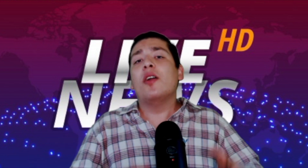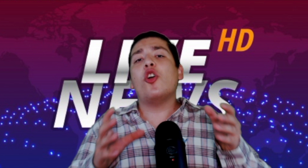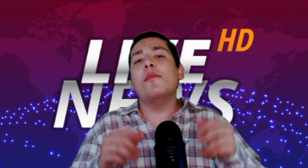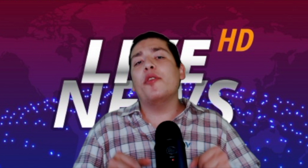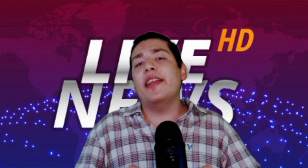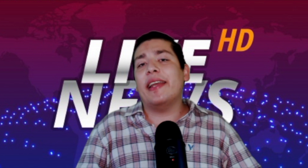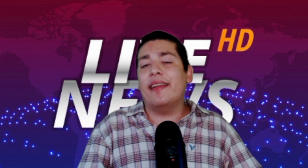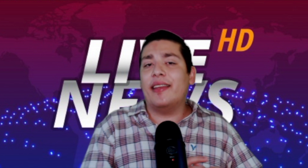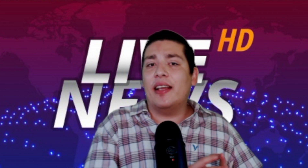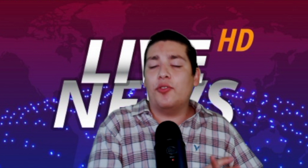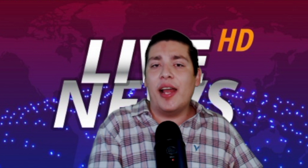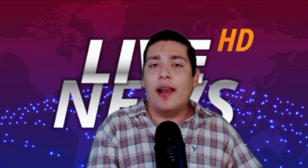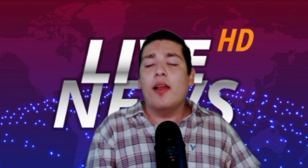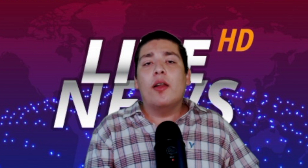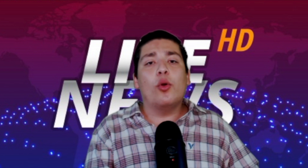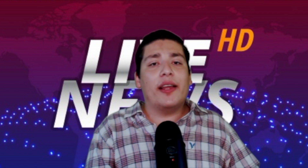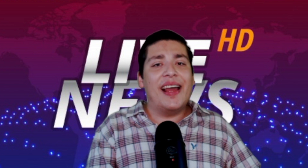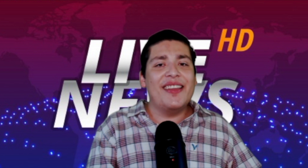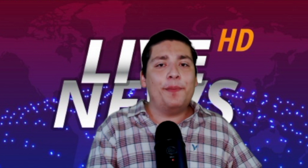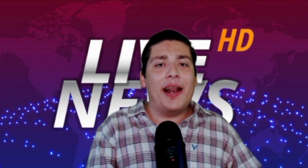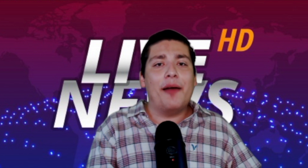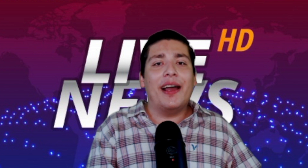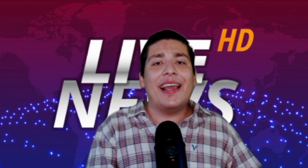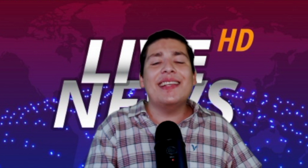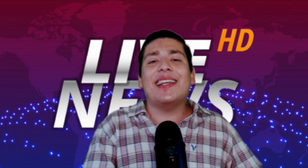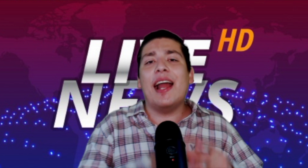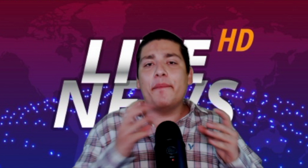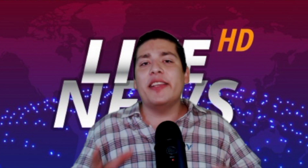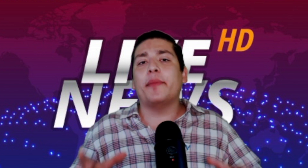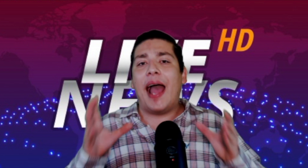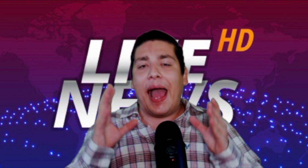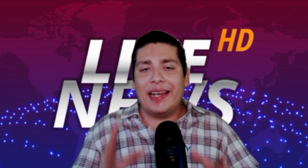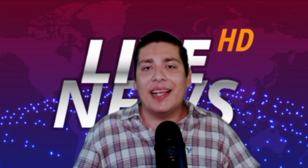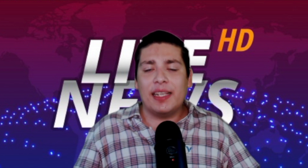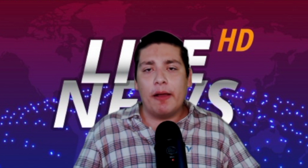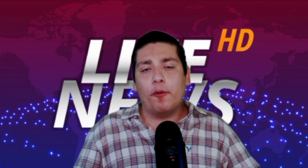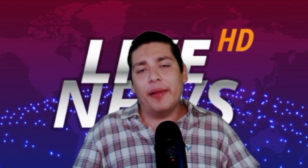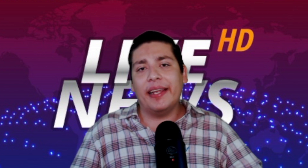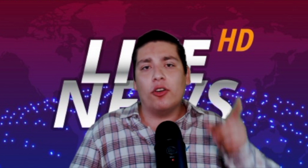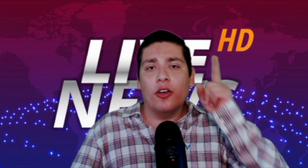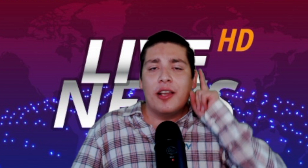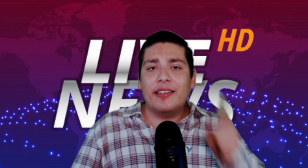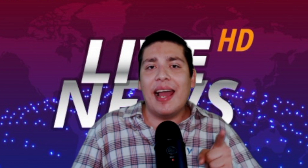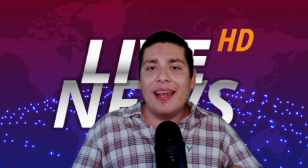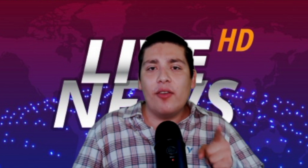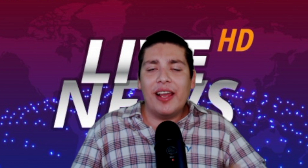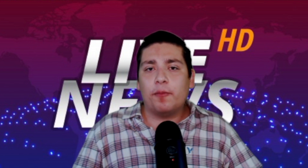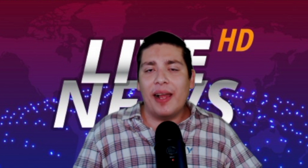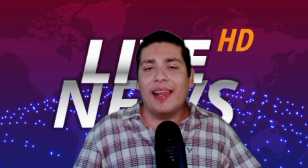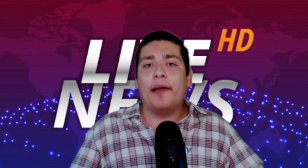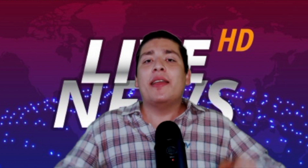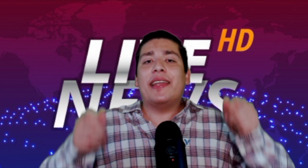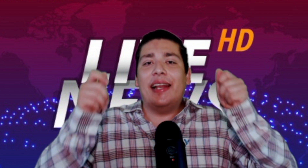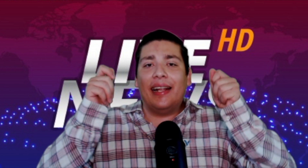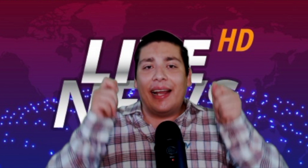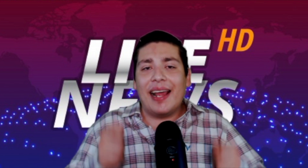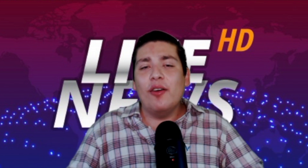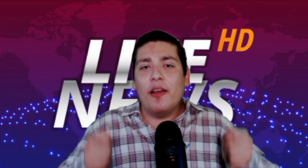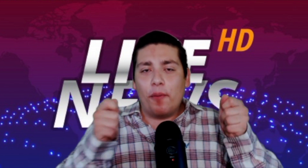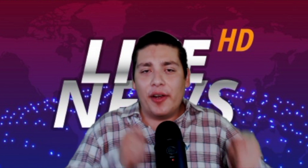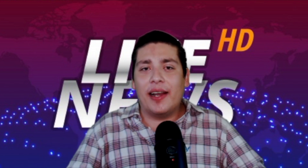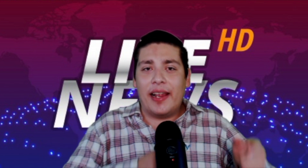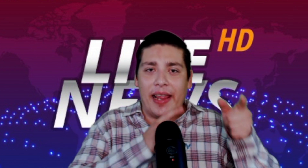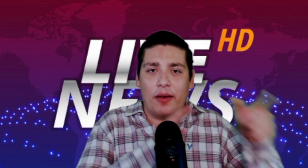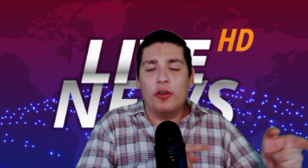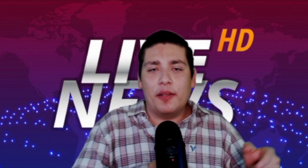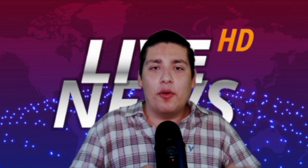cabeza como dirigente nacional. Lo que nadie esperaba es que la misma Alianza Va por México ya le dio la espalda, y el encargado